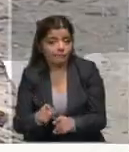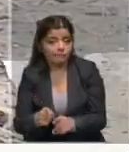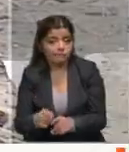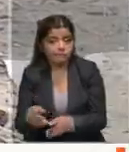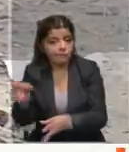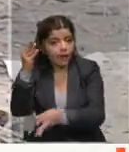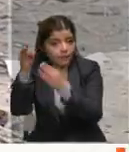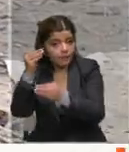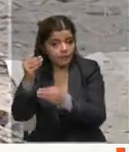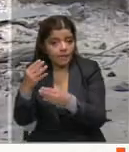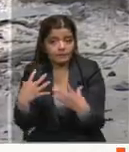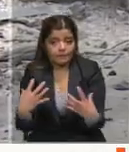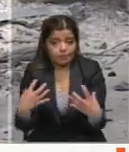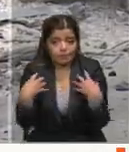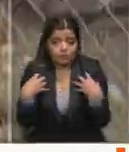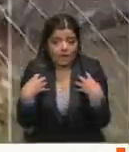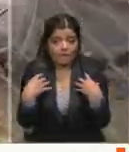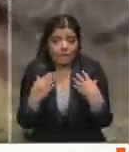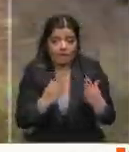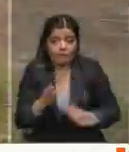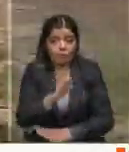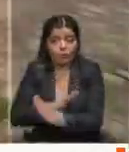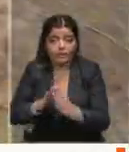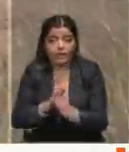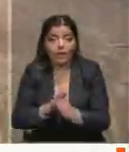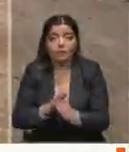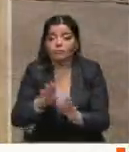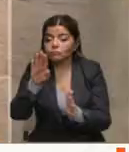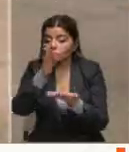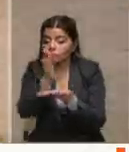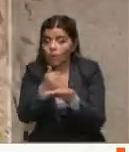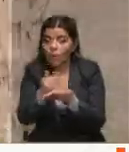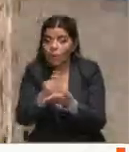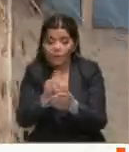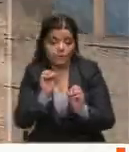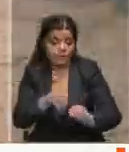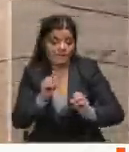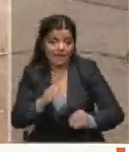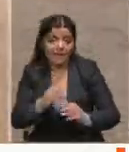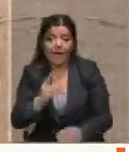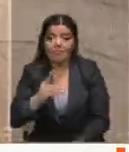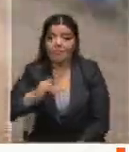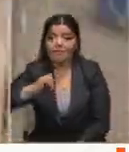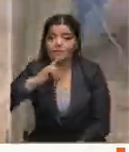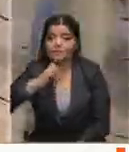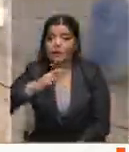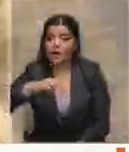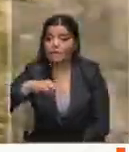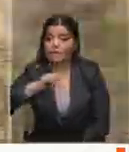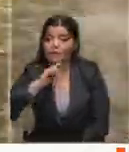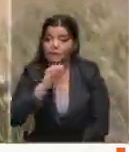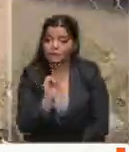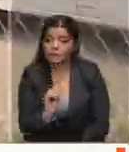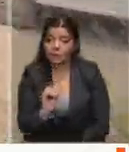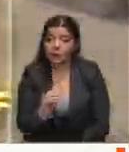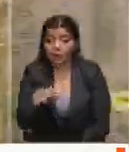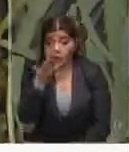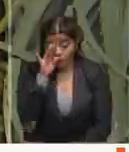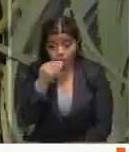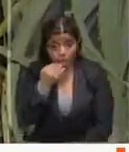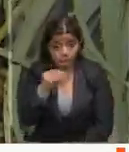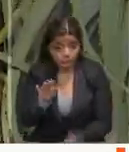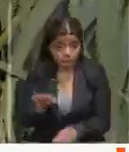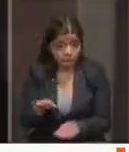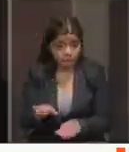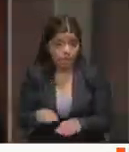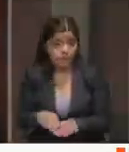tenencia responsable y tomar un programa de adiestramiento. Los perros involucrados en este caso también podrían denominarse así, aunque